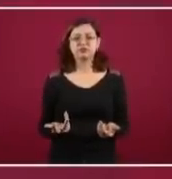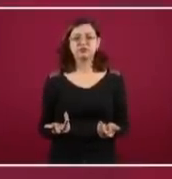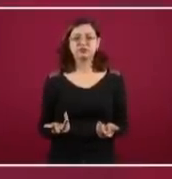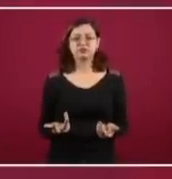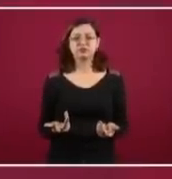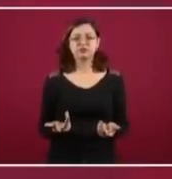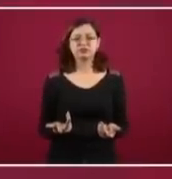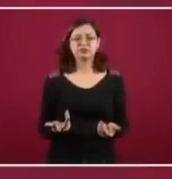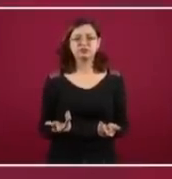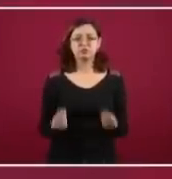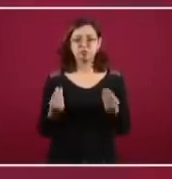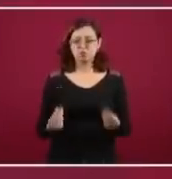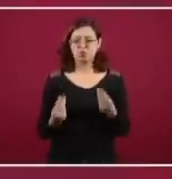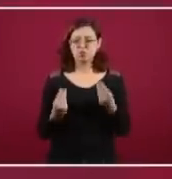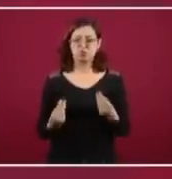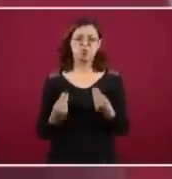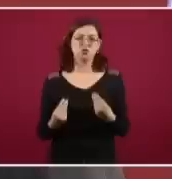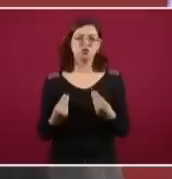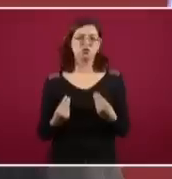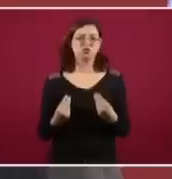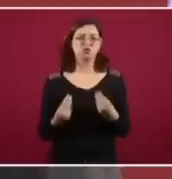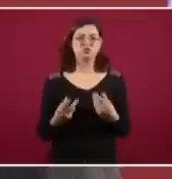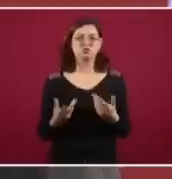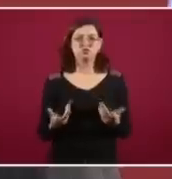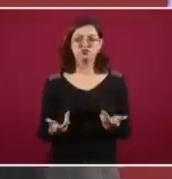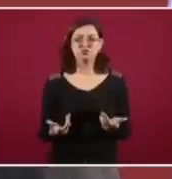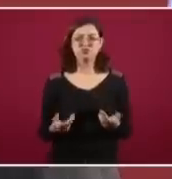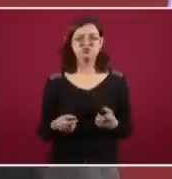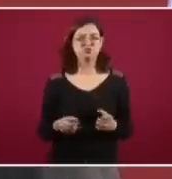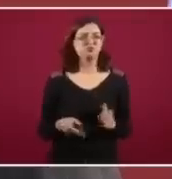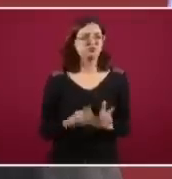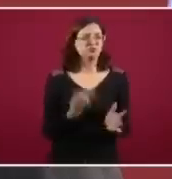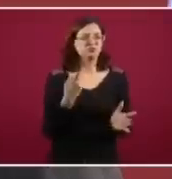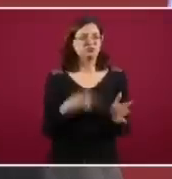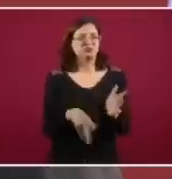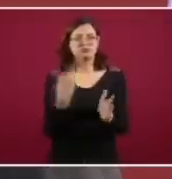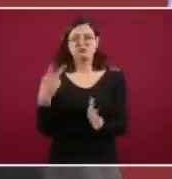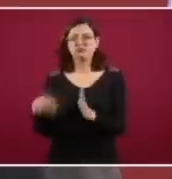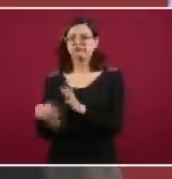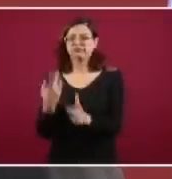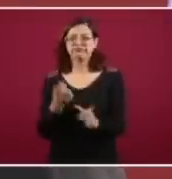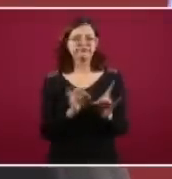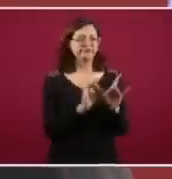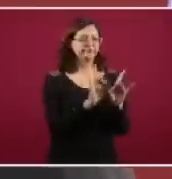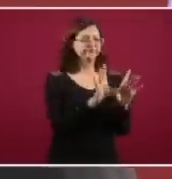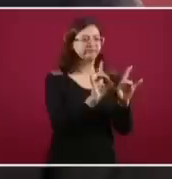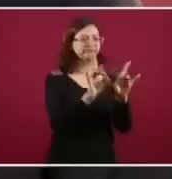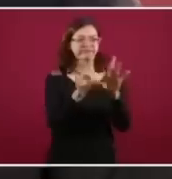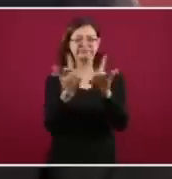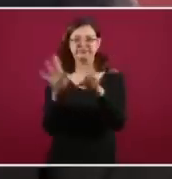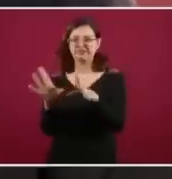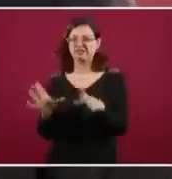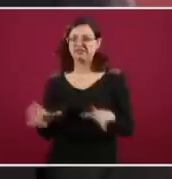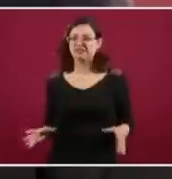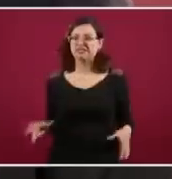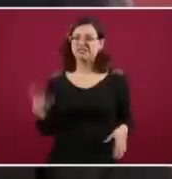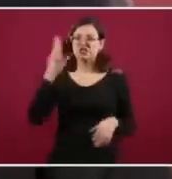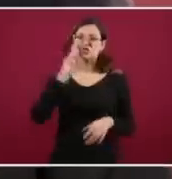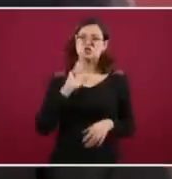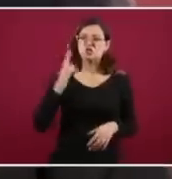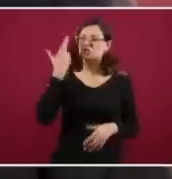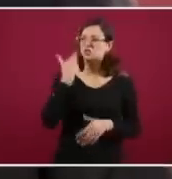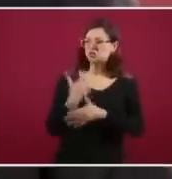a flote, están emergiendo, brotan pues el clasismo, el